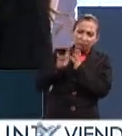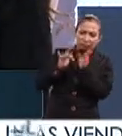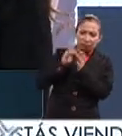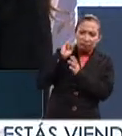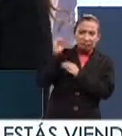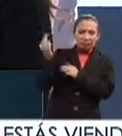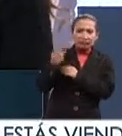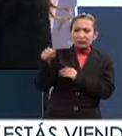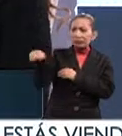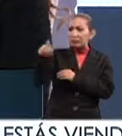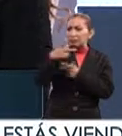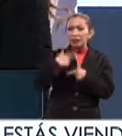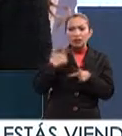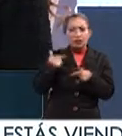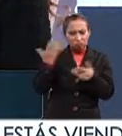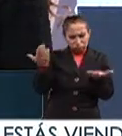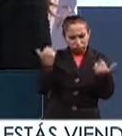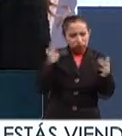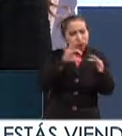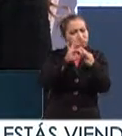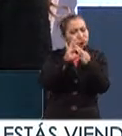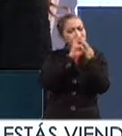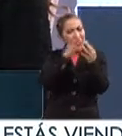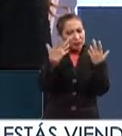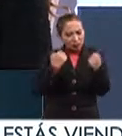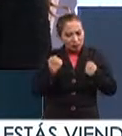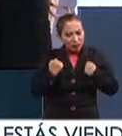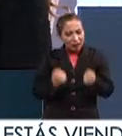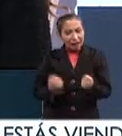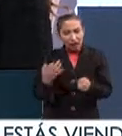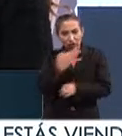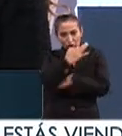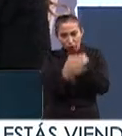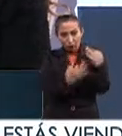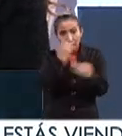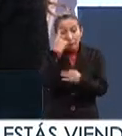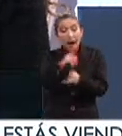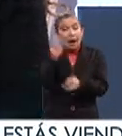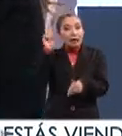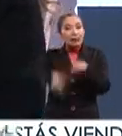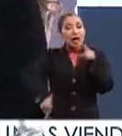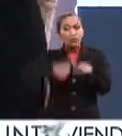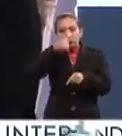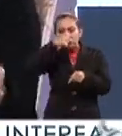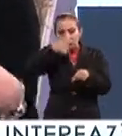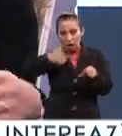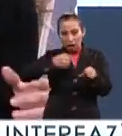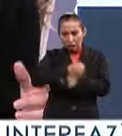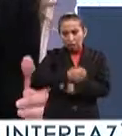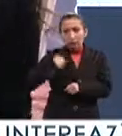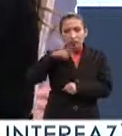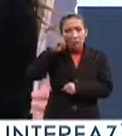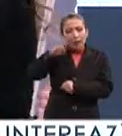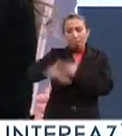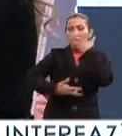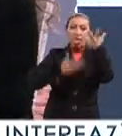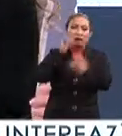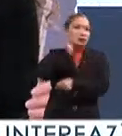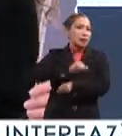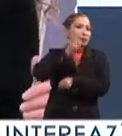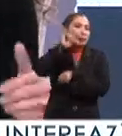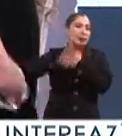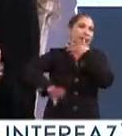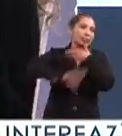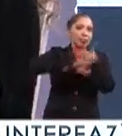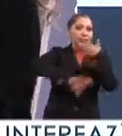la necesidad de las personas de unirnos y de hacer una fuerza común para la no violencia. La verdad es que estamos violentados siempre.